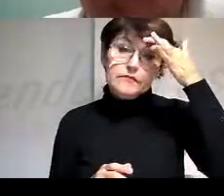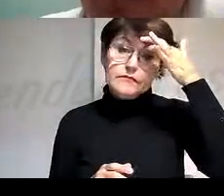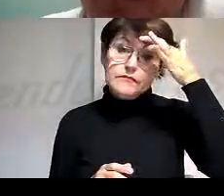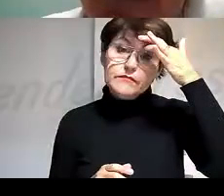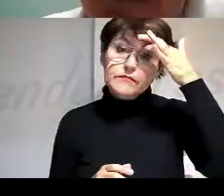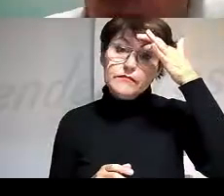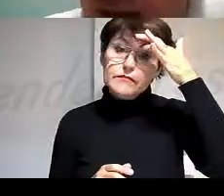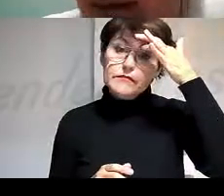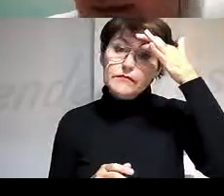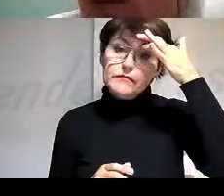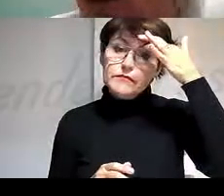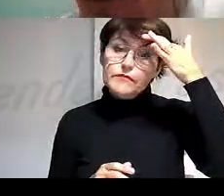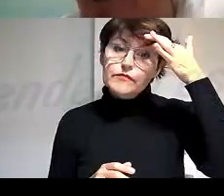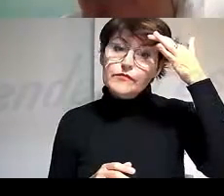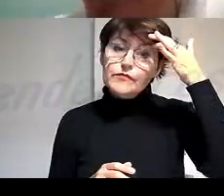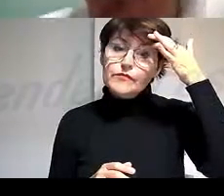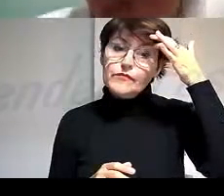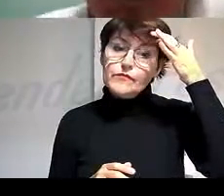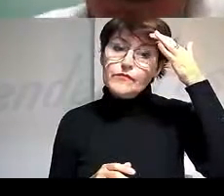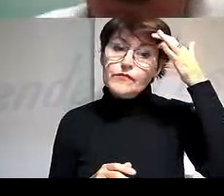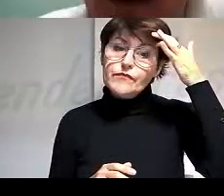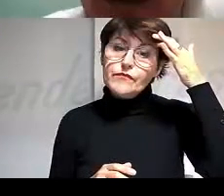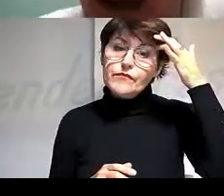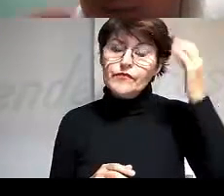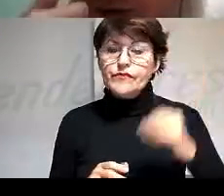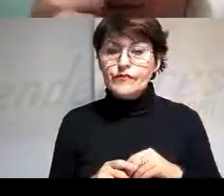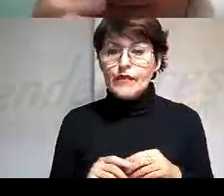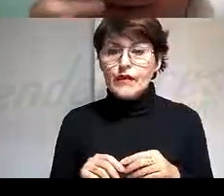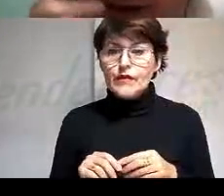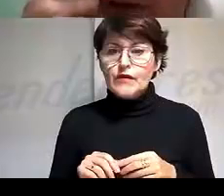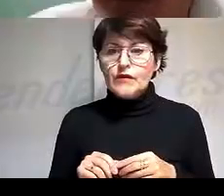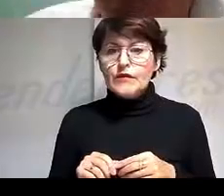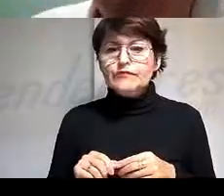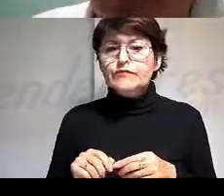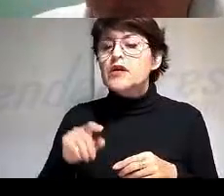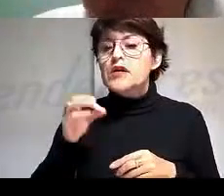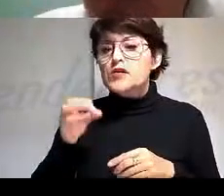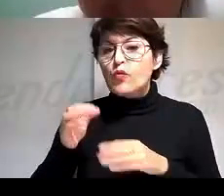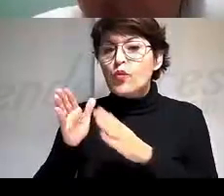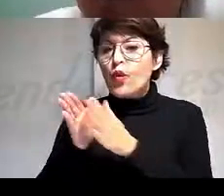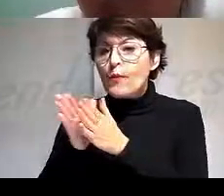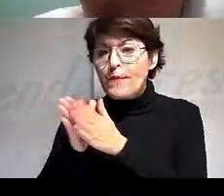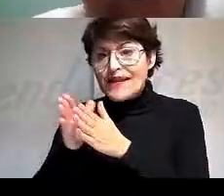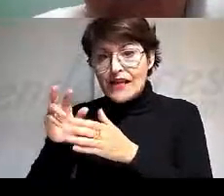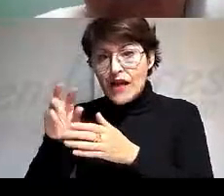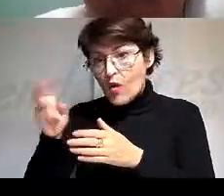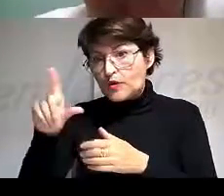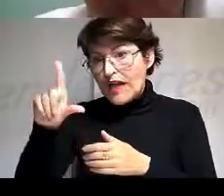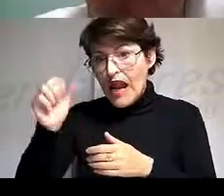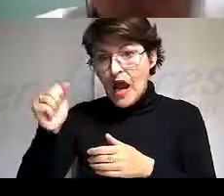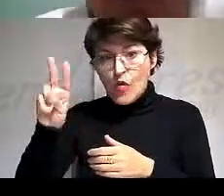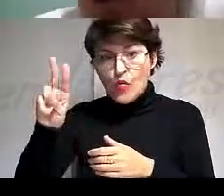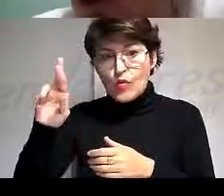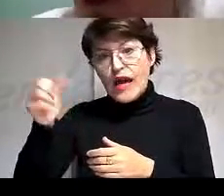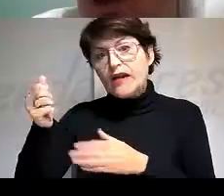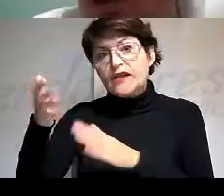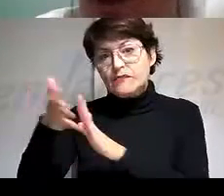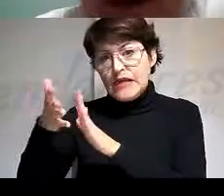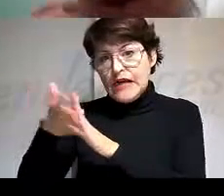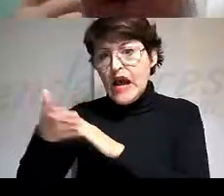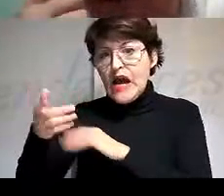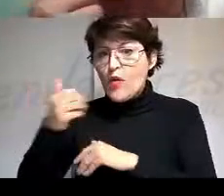Seguramente Laura os habrá hablado la compañera Laura os habrá hablado en alguna ocasión de la Gaulteria. Si no es así, aprovechar